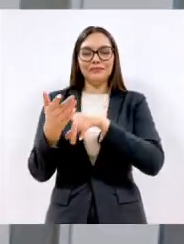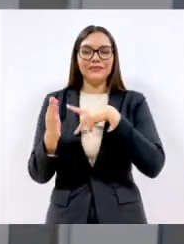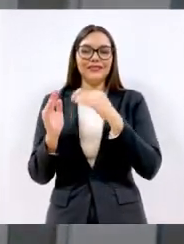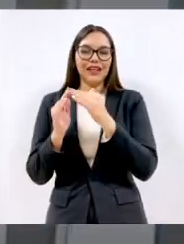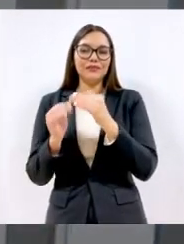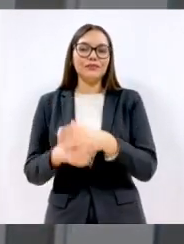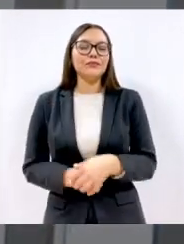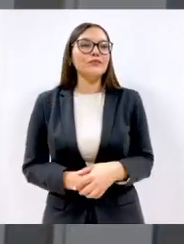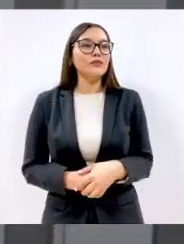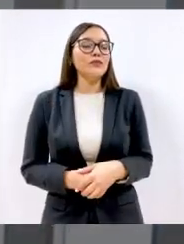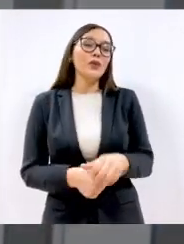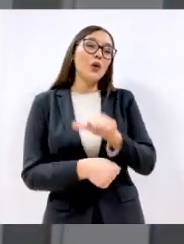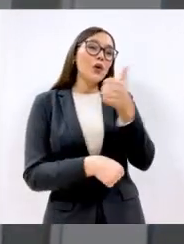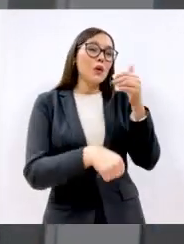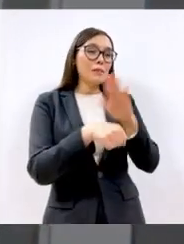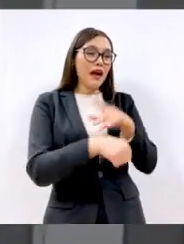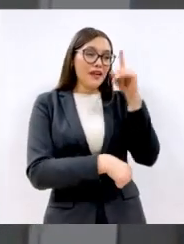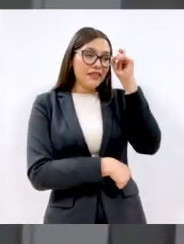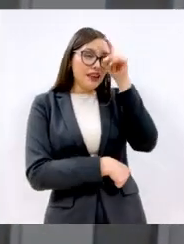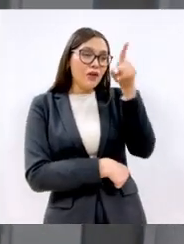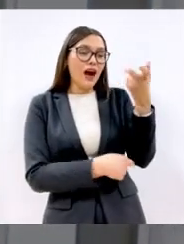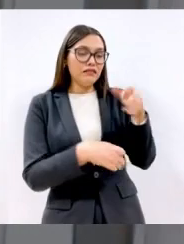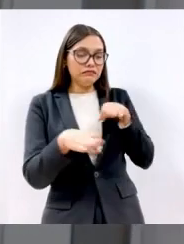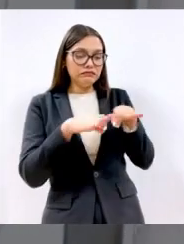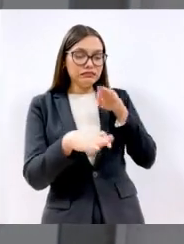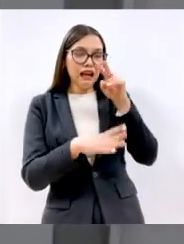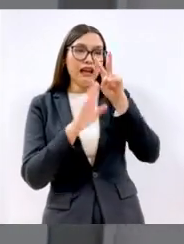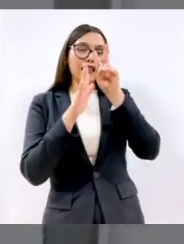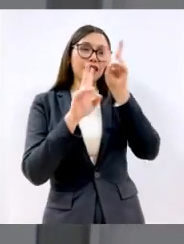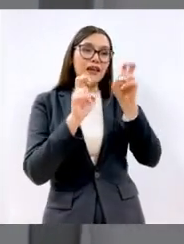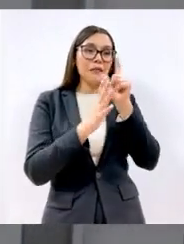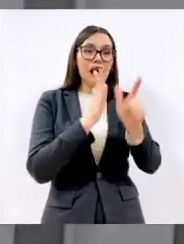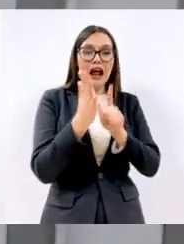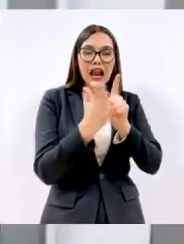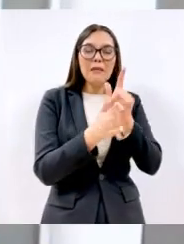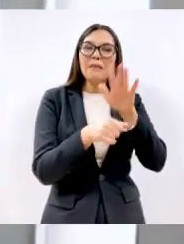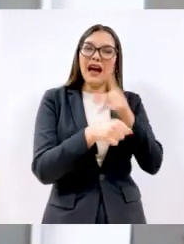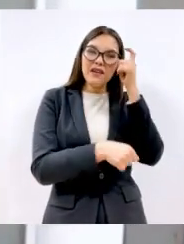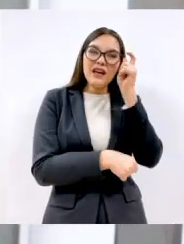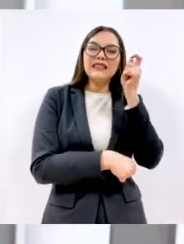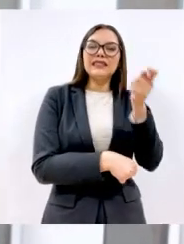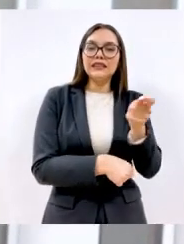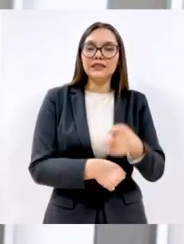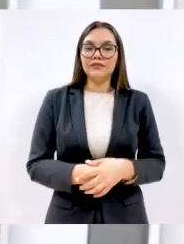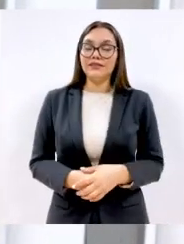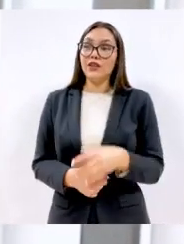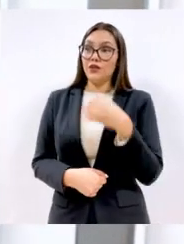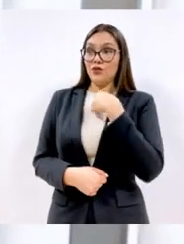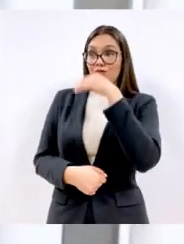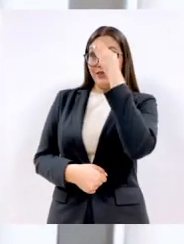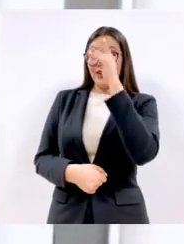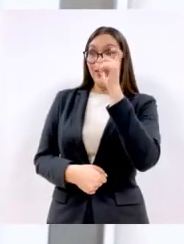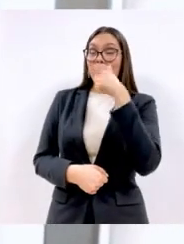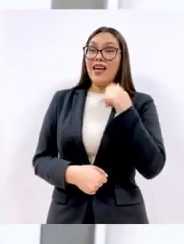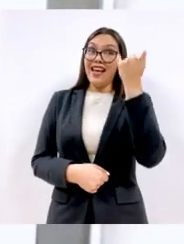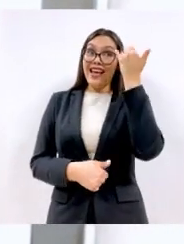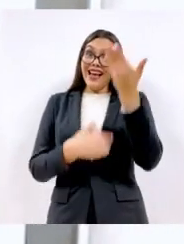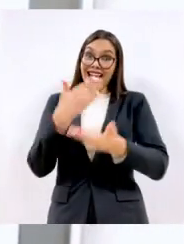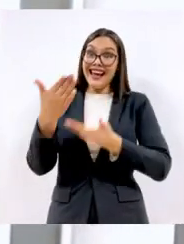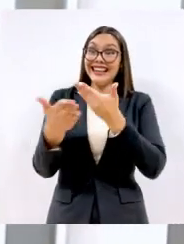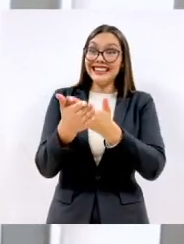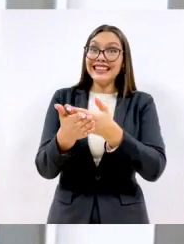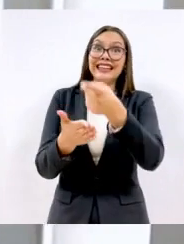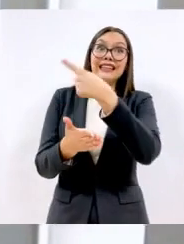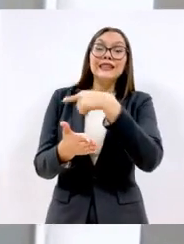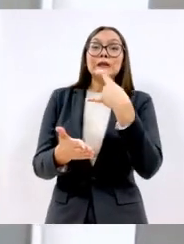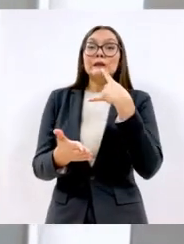mano. ¿Qué es lo más difícil del trabajo legislativo? Bueno, yo considero que la aprobación de las